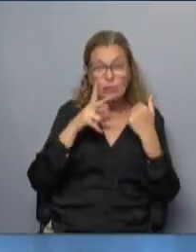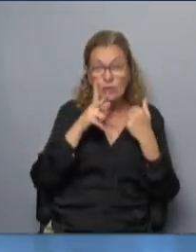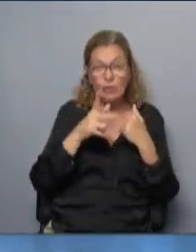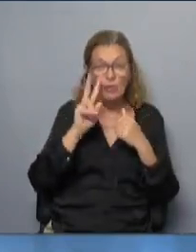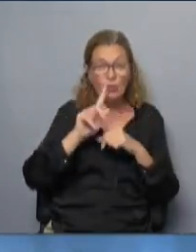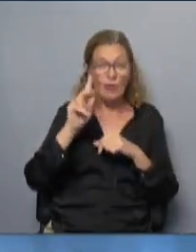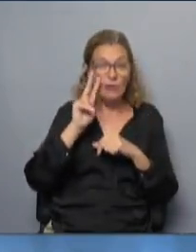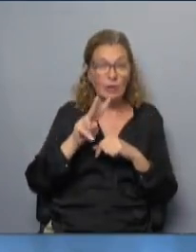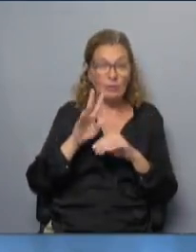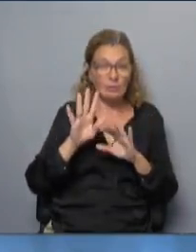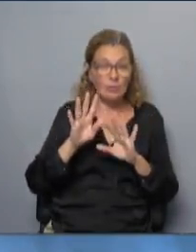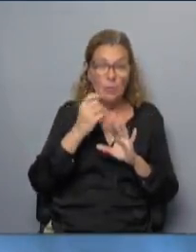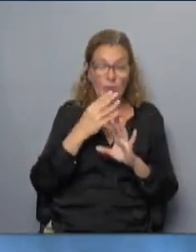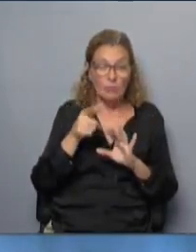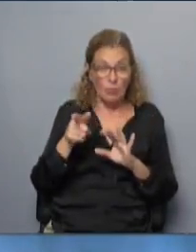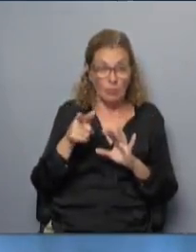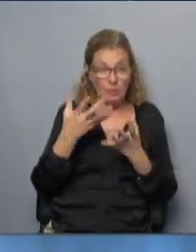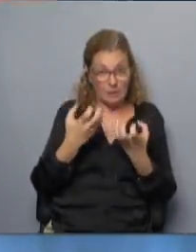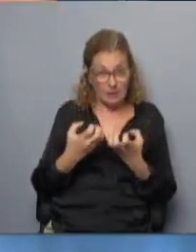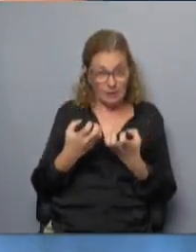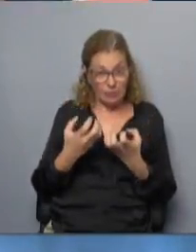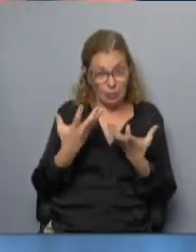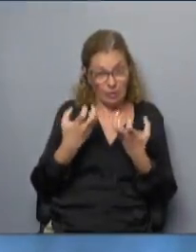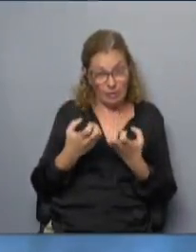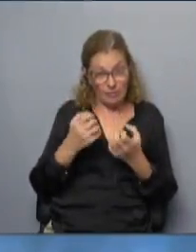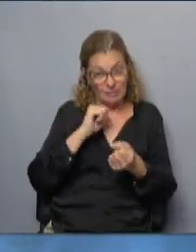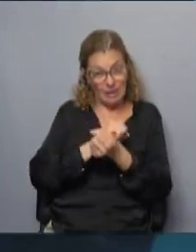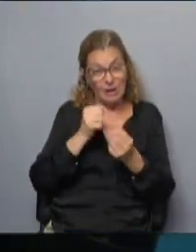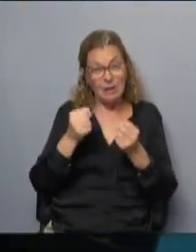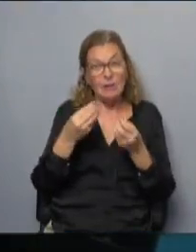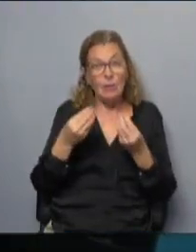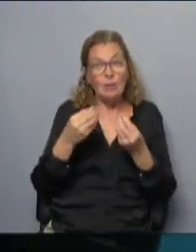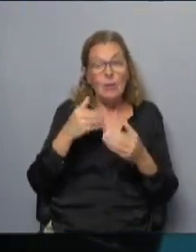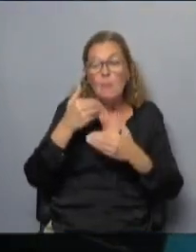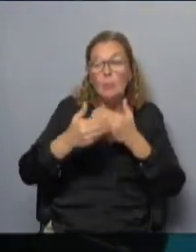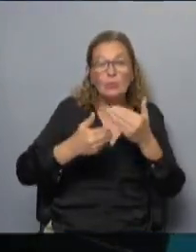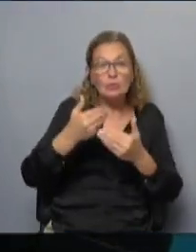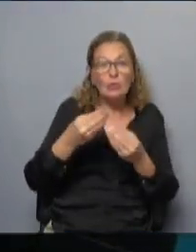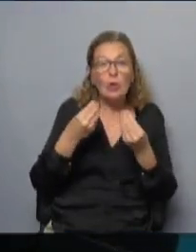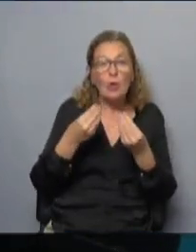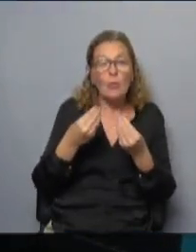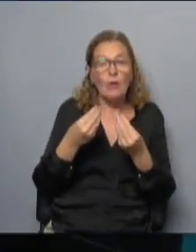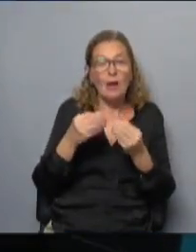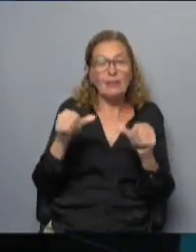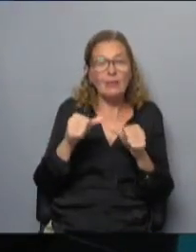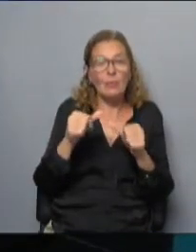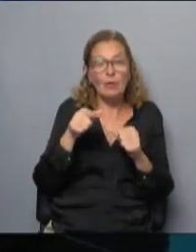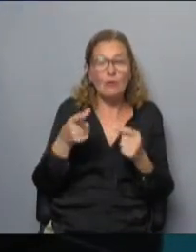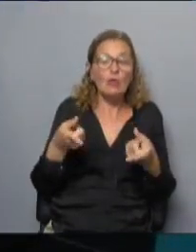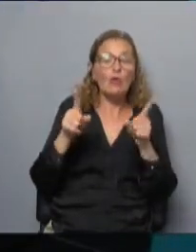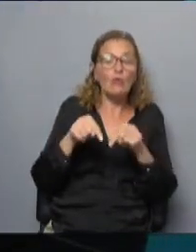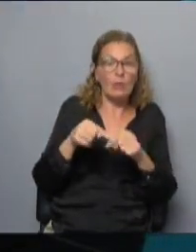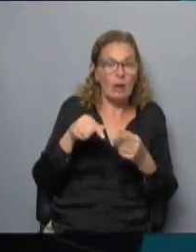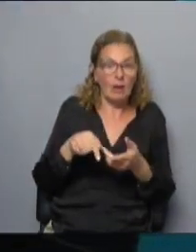ves quiere seguir encarna bueno que no quiere estar más en cana bueno cuál es el proceso como es la cuestión para que no vuelva